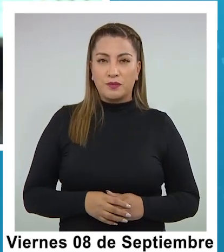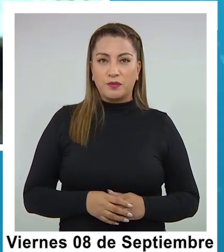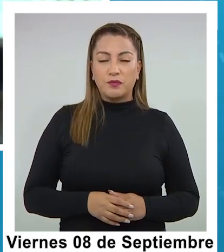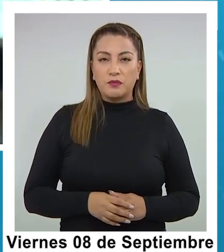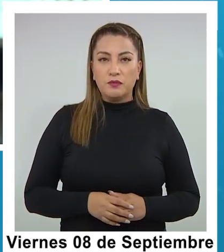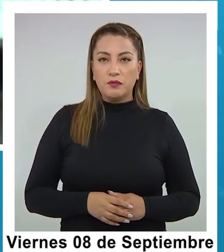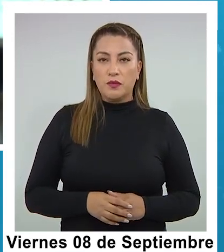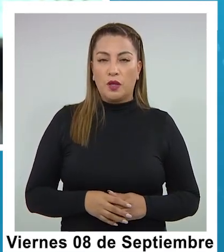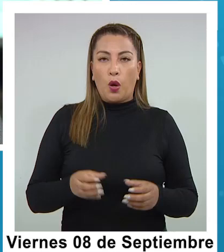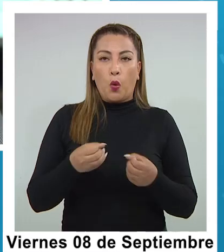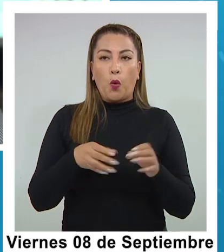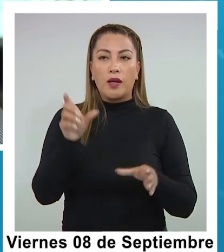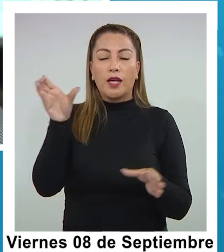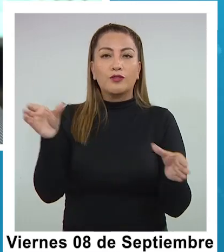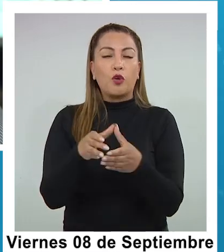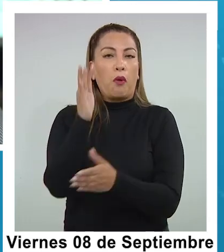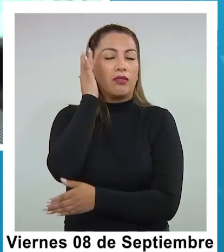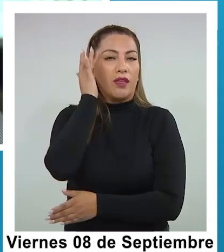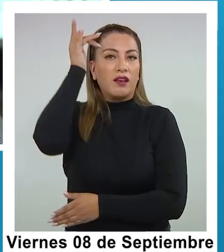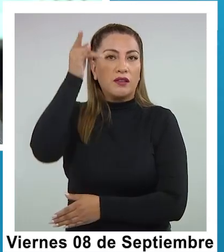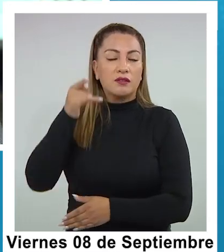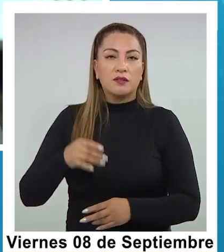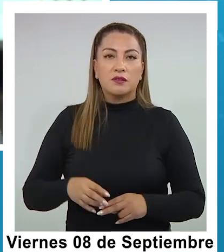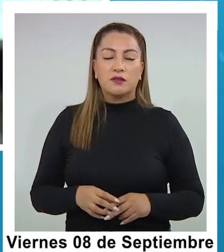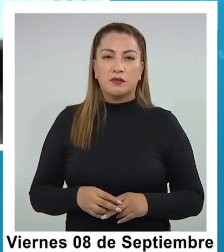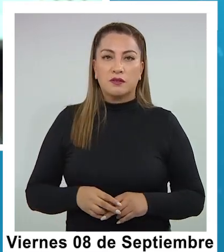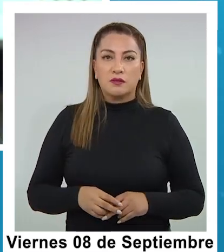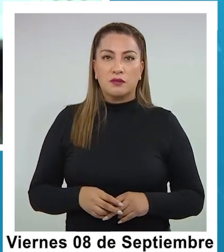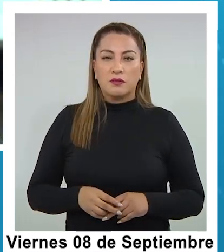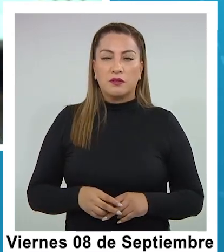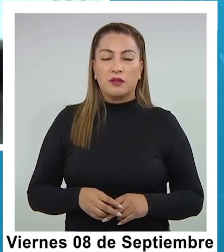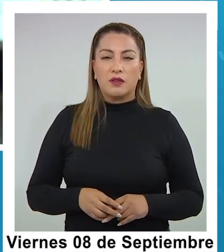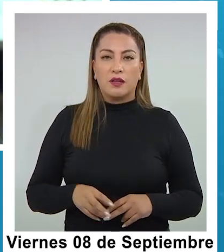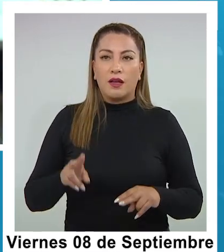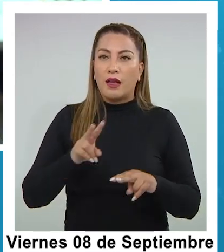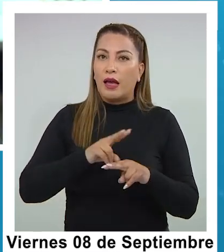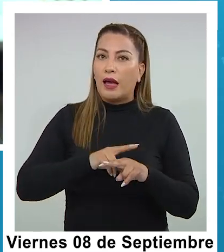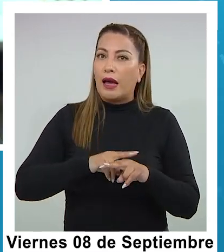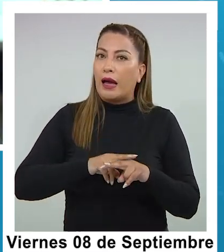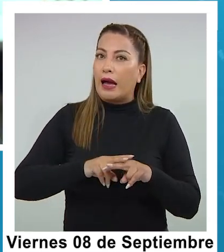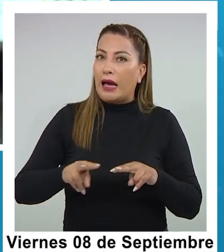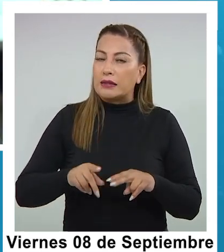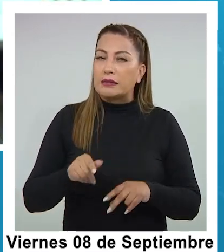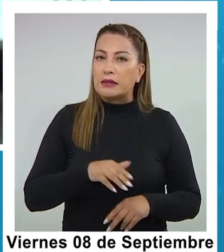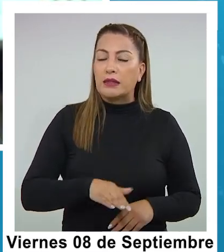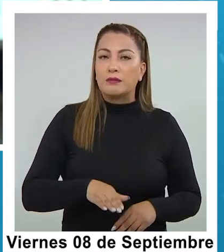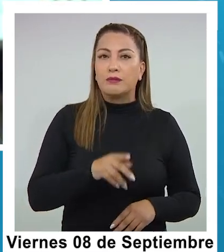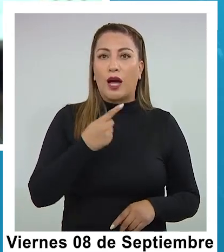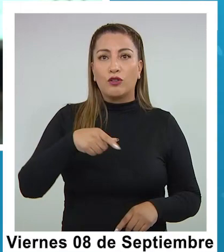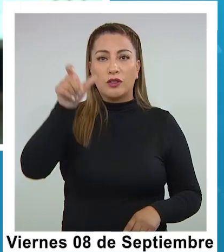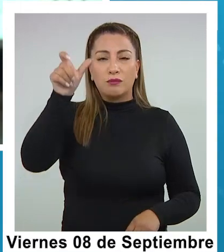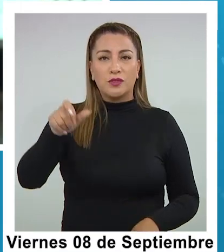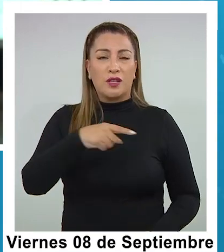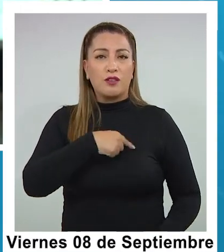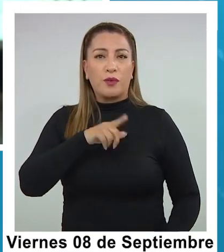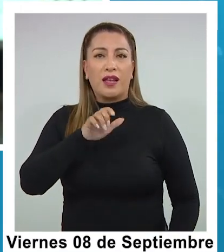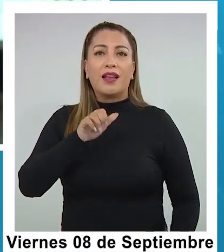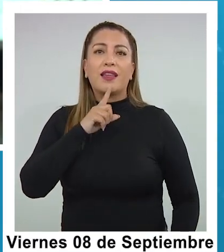No cualquier aparato de inteligencia te va al corazón de Washington a explosionar a Letelier, o sea, eso. Fíjate que